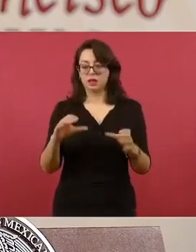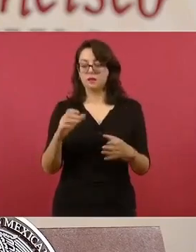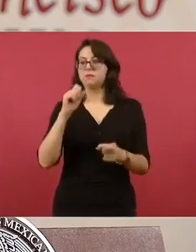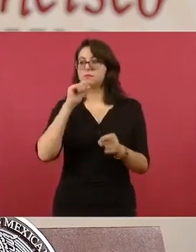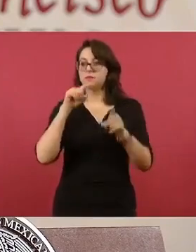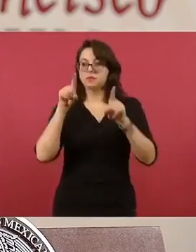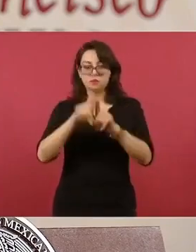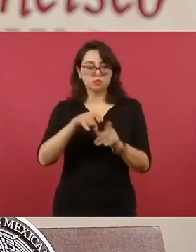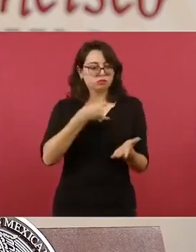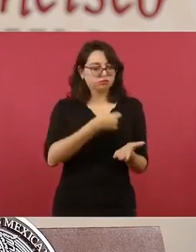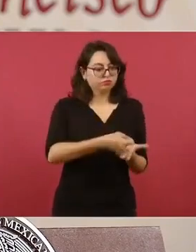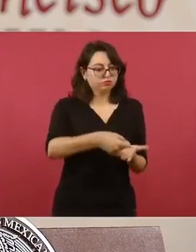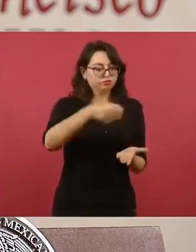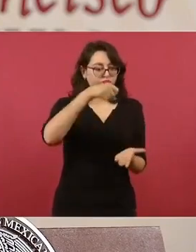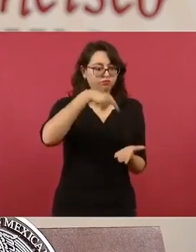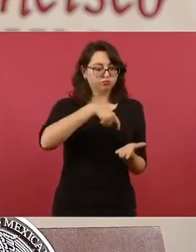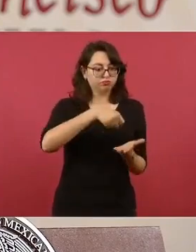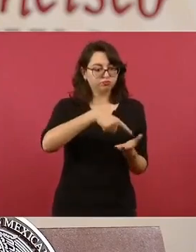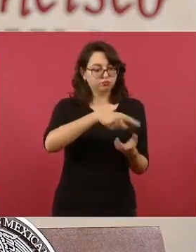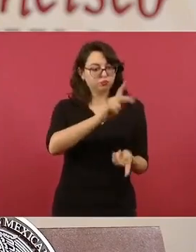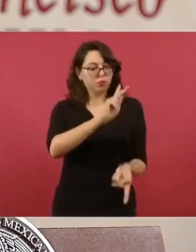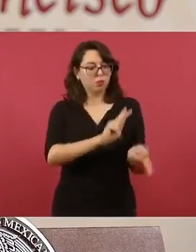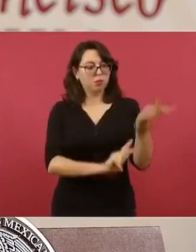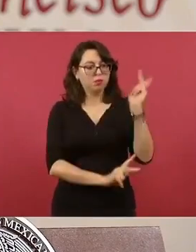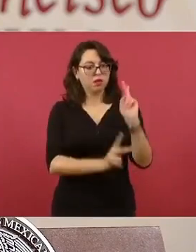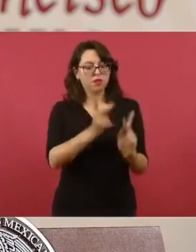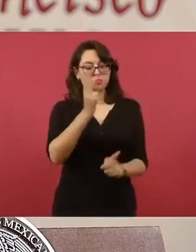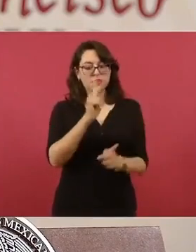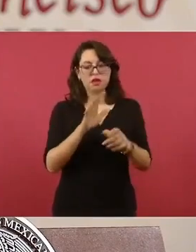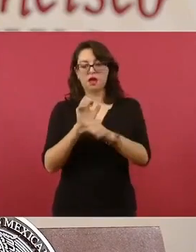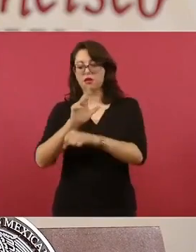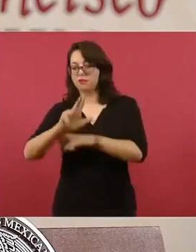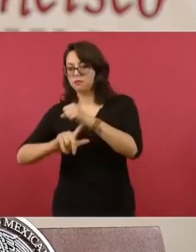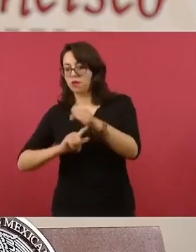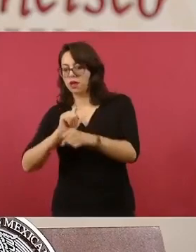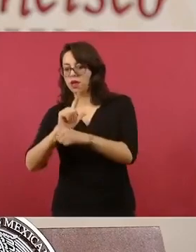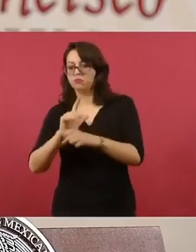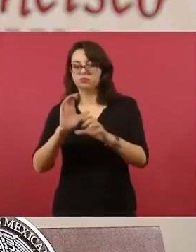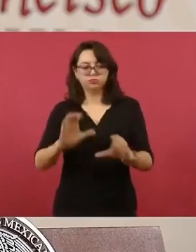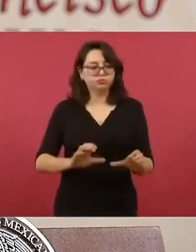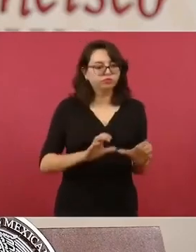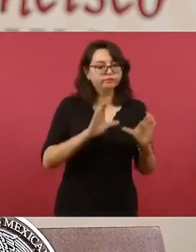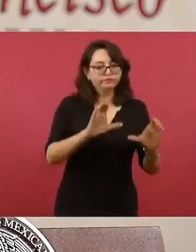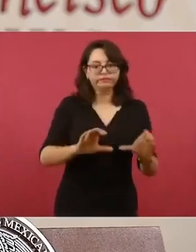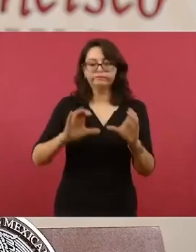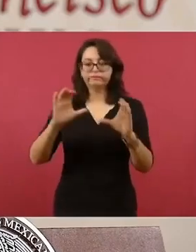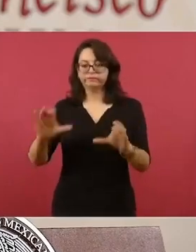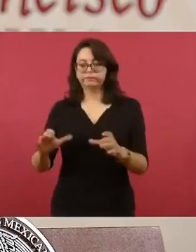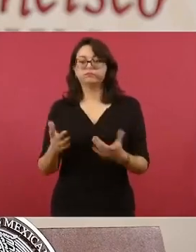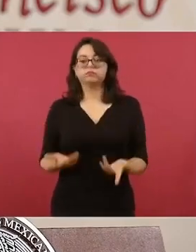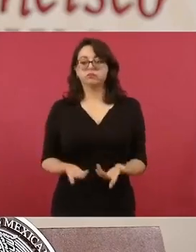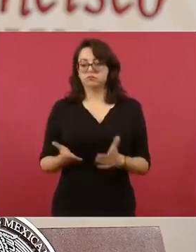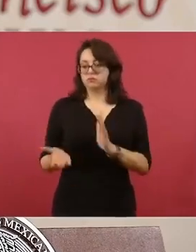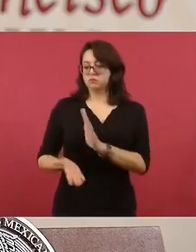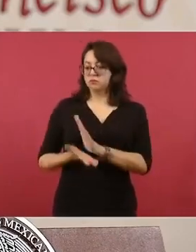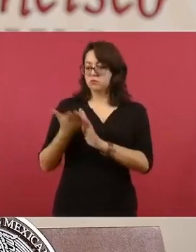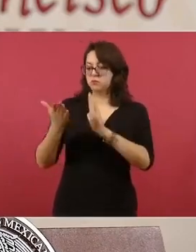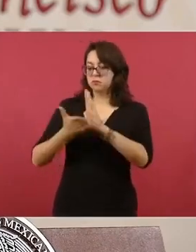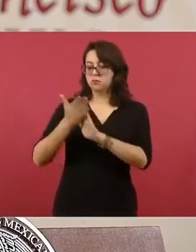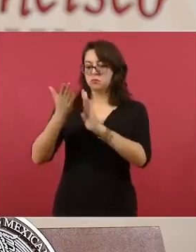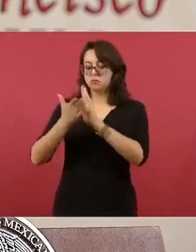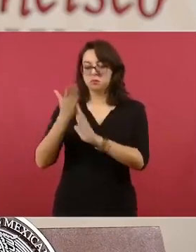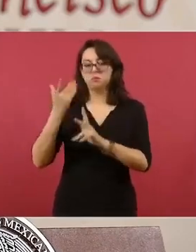Asimismo, se realizan actividades de trabajo de salvamento de flora y fauna. Actualmente, la obra presenta un avance de 7.5%